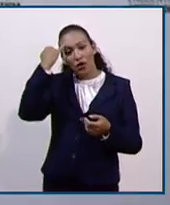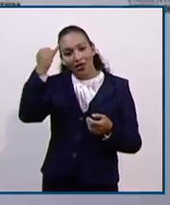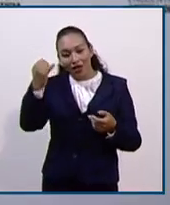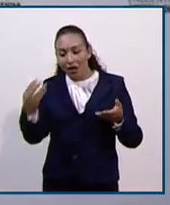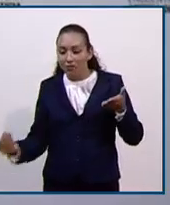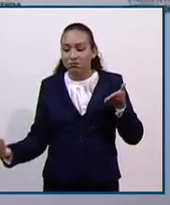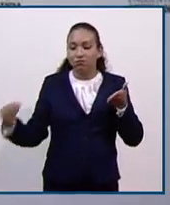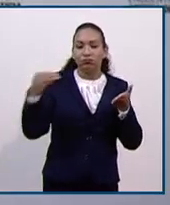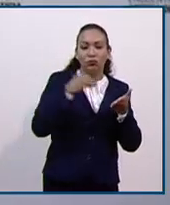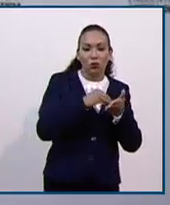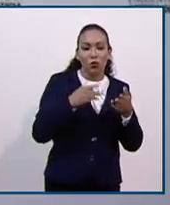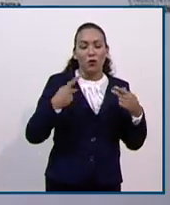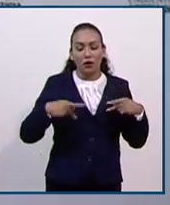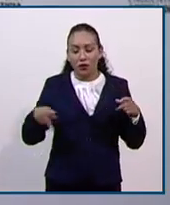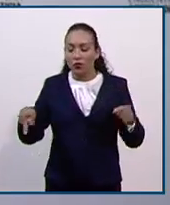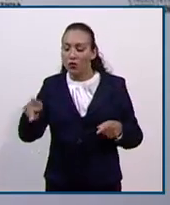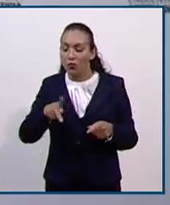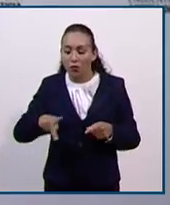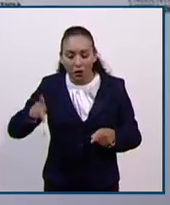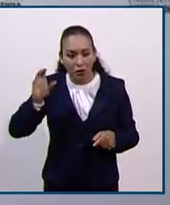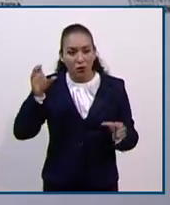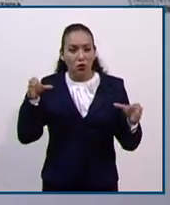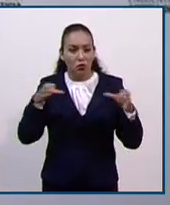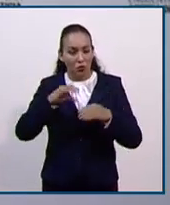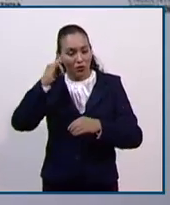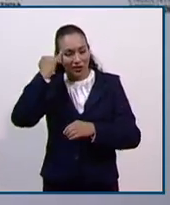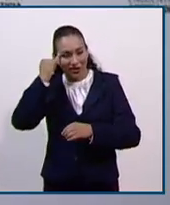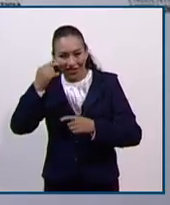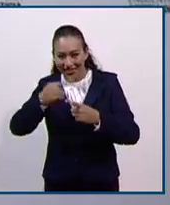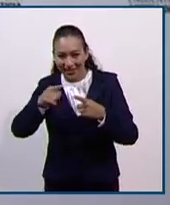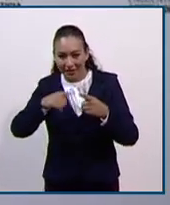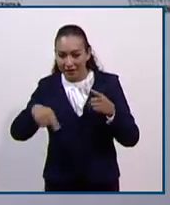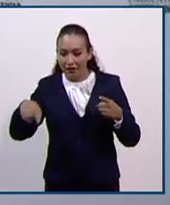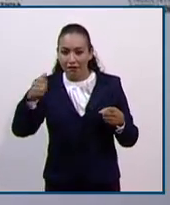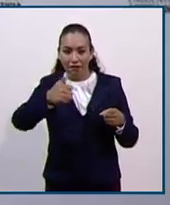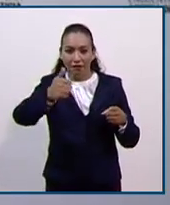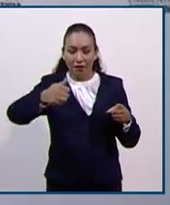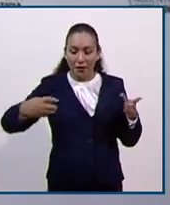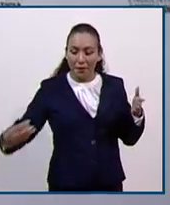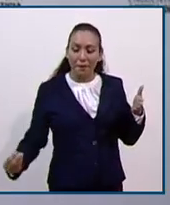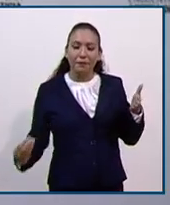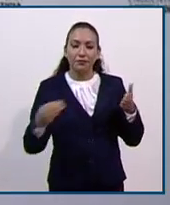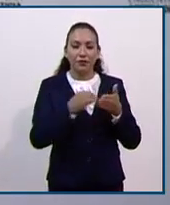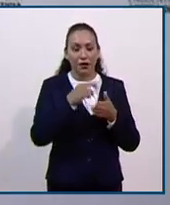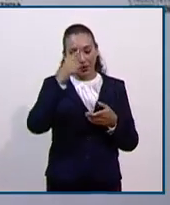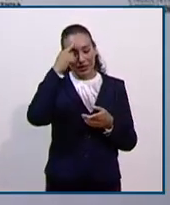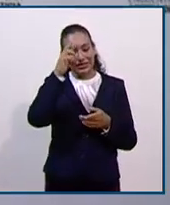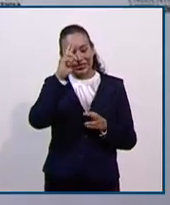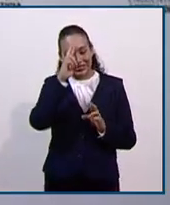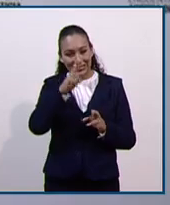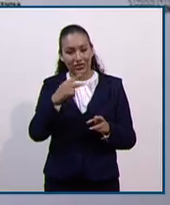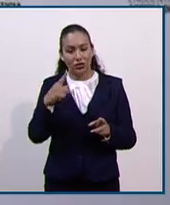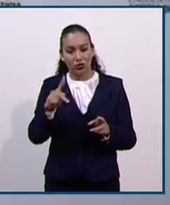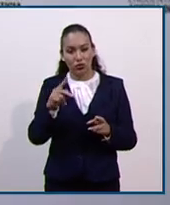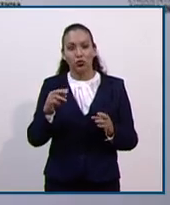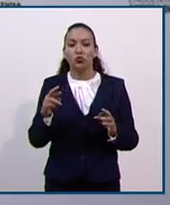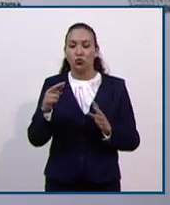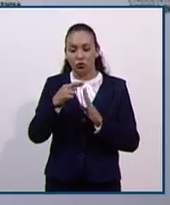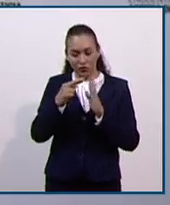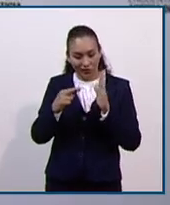los pueblos y a las comunidades indígenas y afrodescendientes, respetando sus sistemas